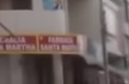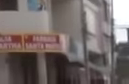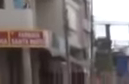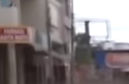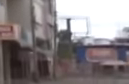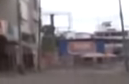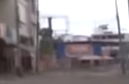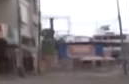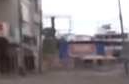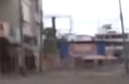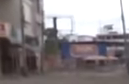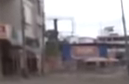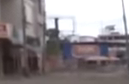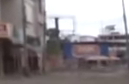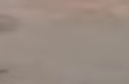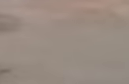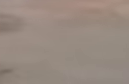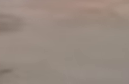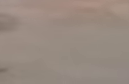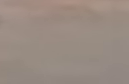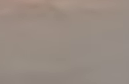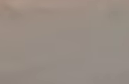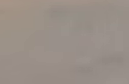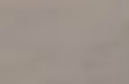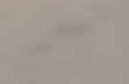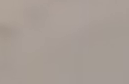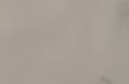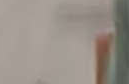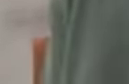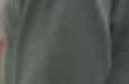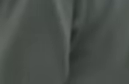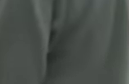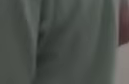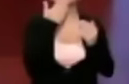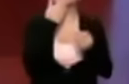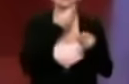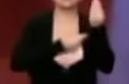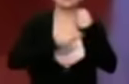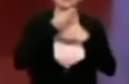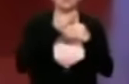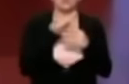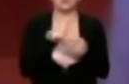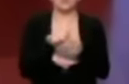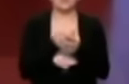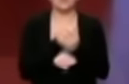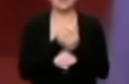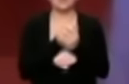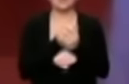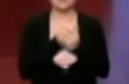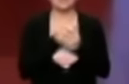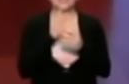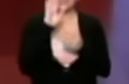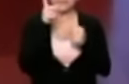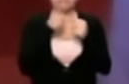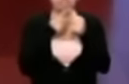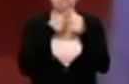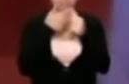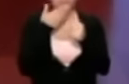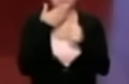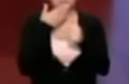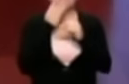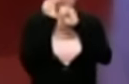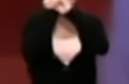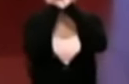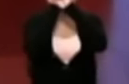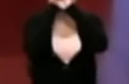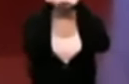la de sus afiliados serán cubiertas por una aseguradora. Primer punto para culminar en la institucional. Todos los bienes